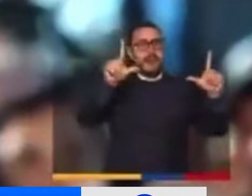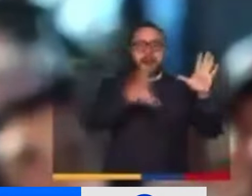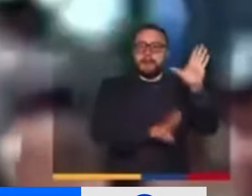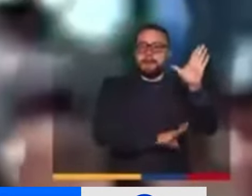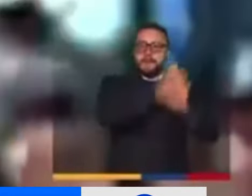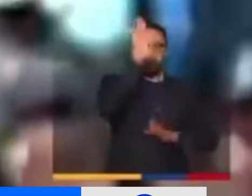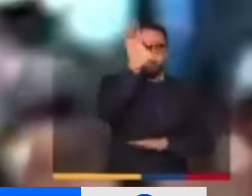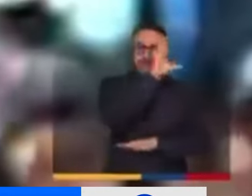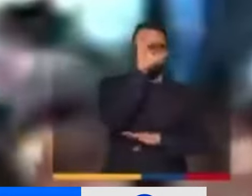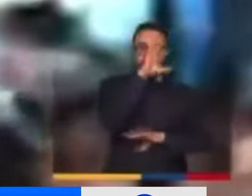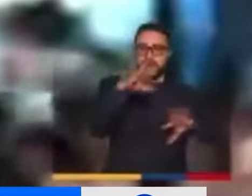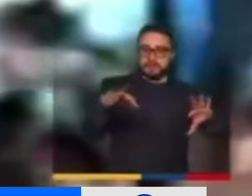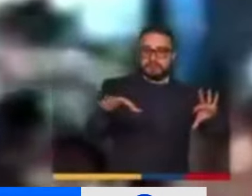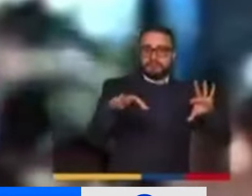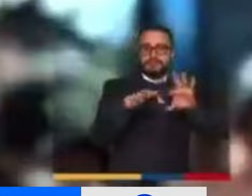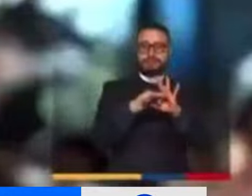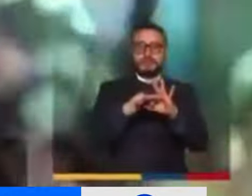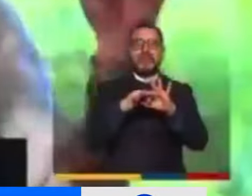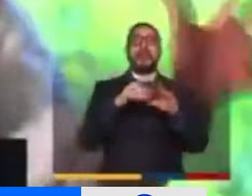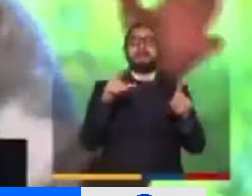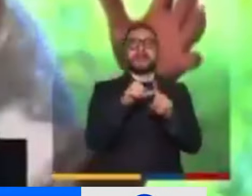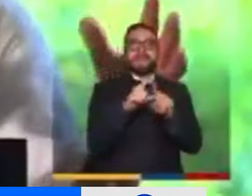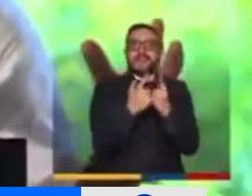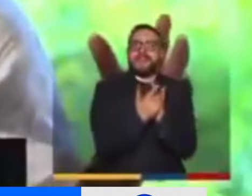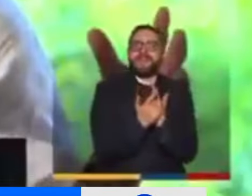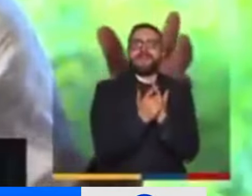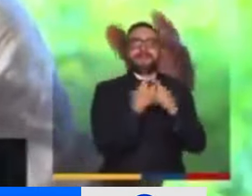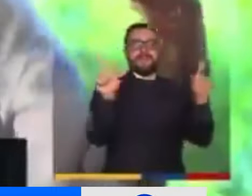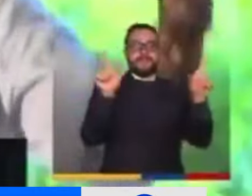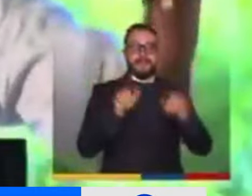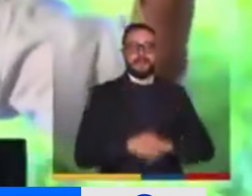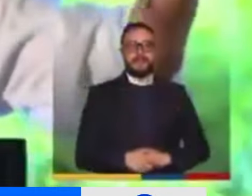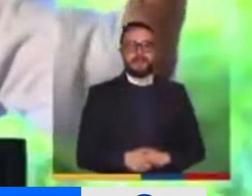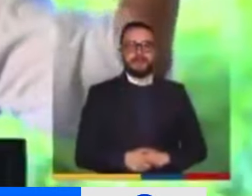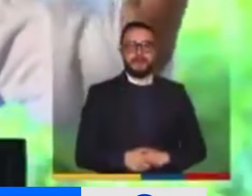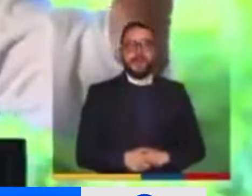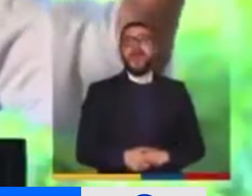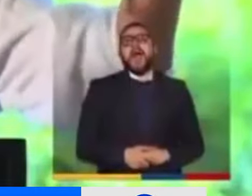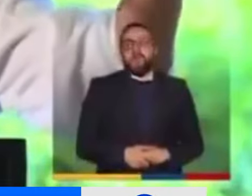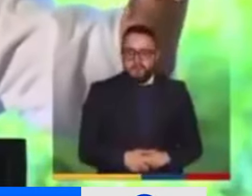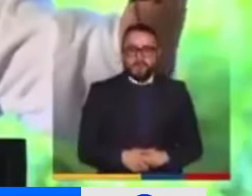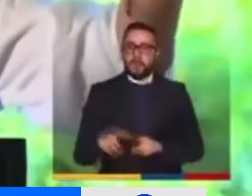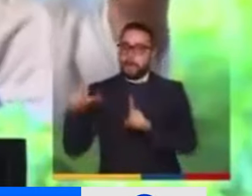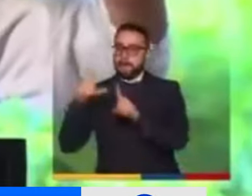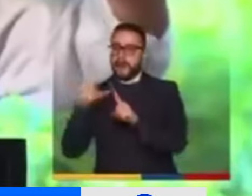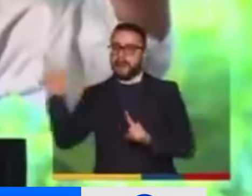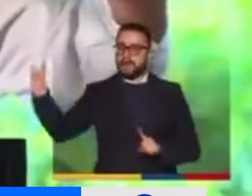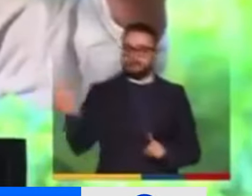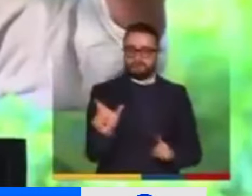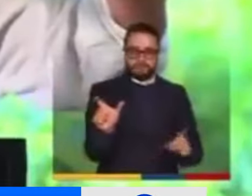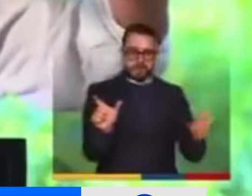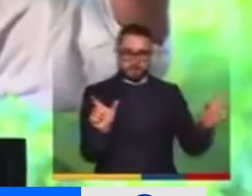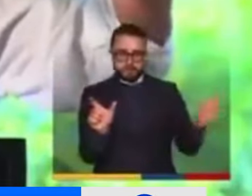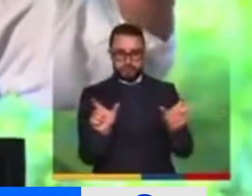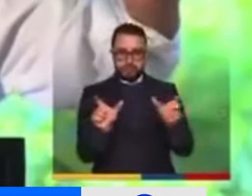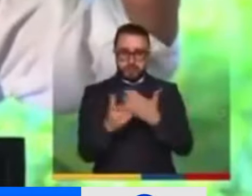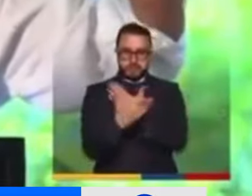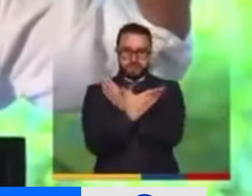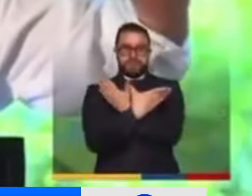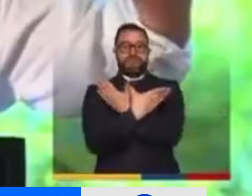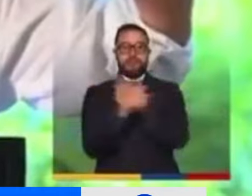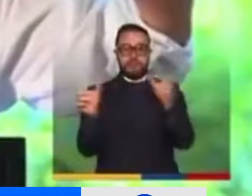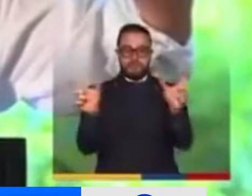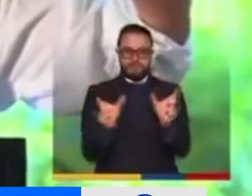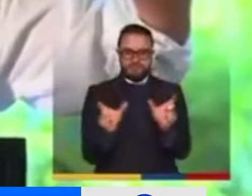Colombia se junta a la idea de libertad. Por eso esos dos nombres están en un escudo que ya no